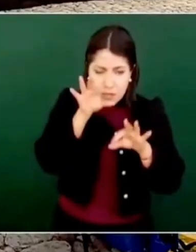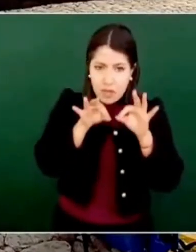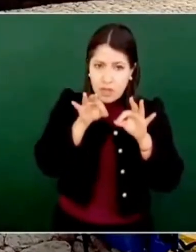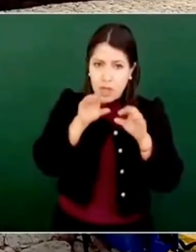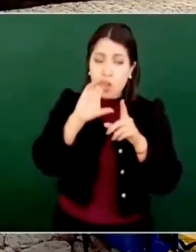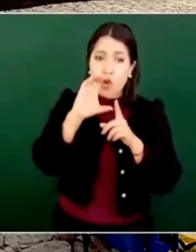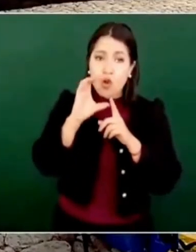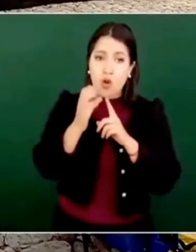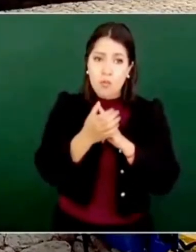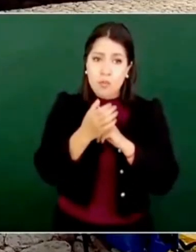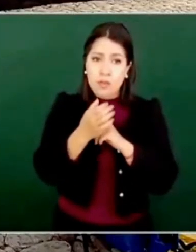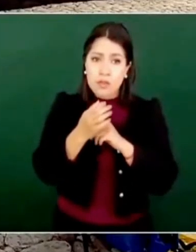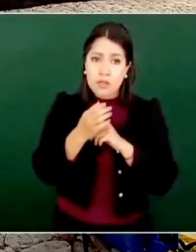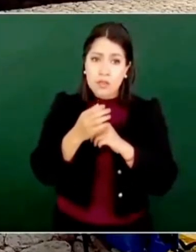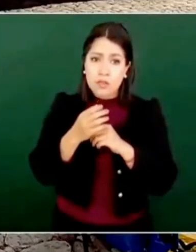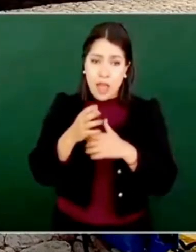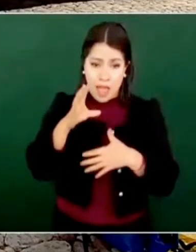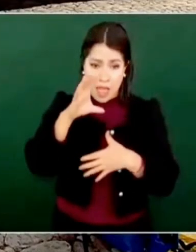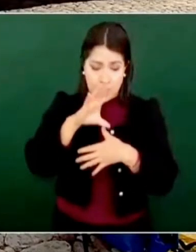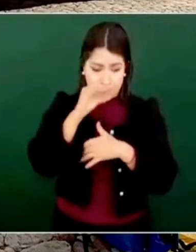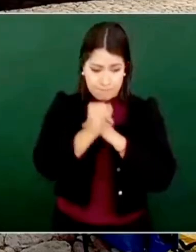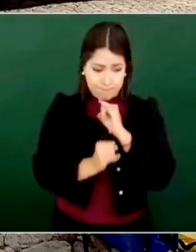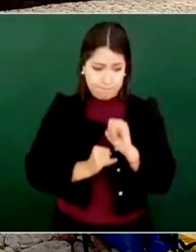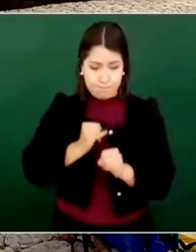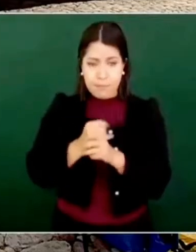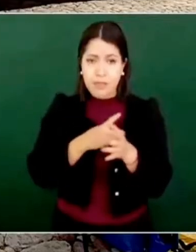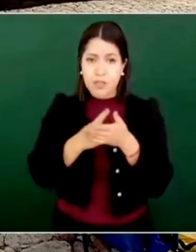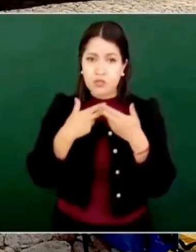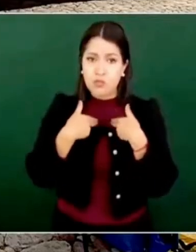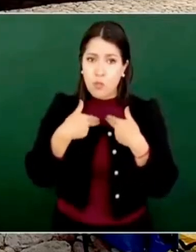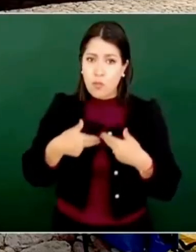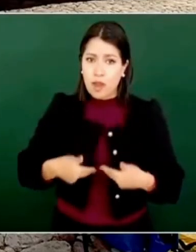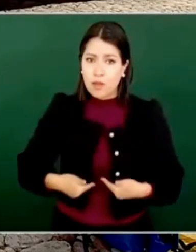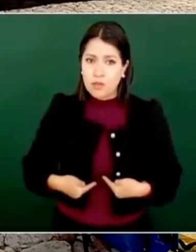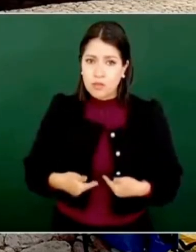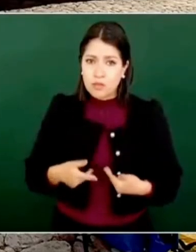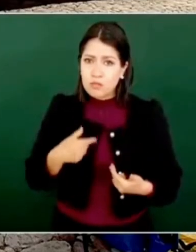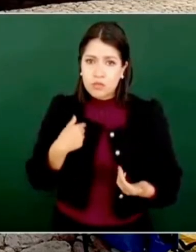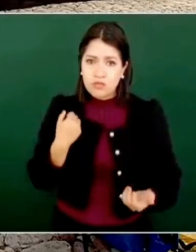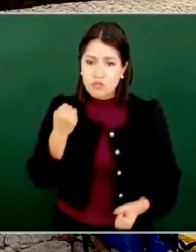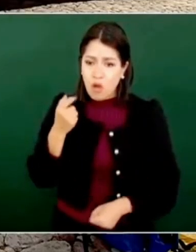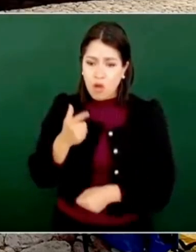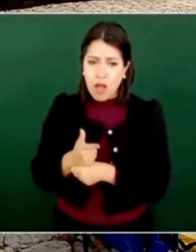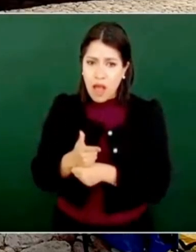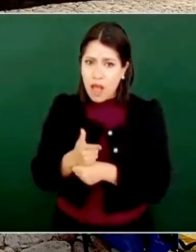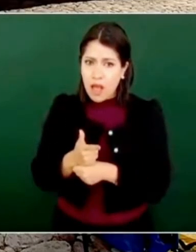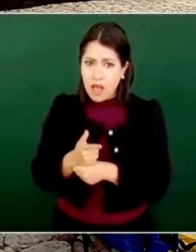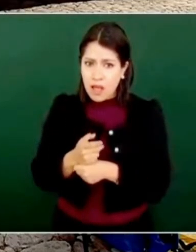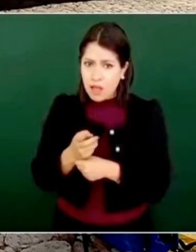Comisión Interamericana de Derechos Humanos. ¿No encontraste el adendum?